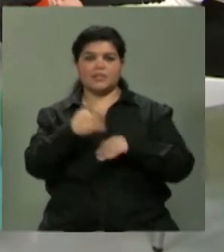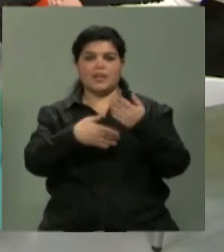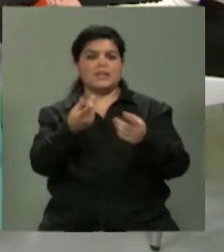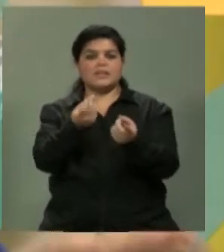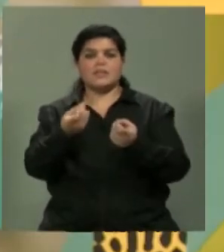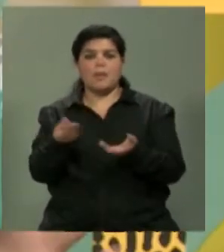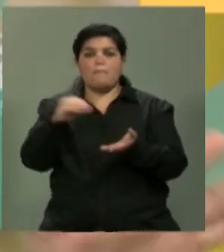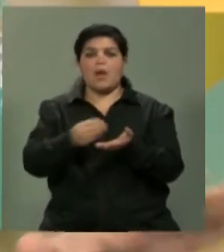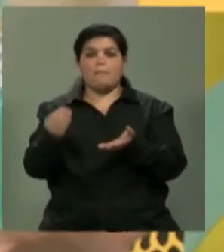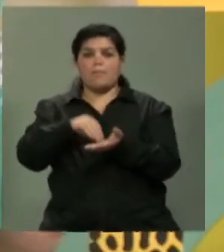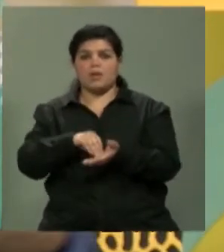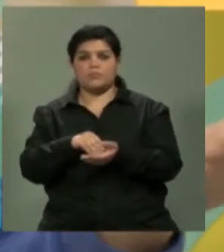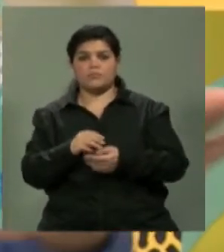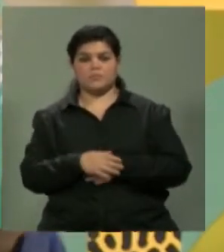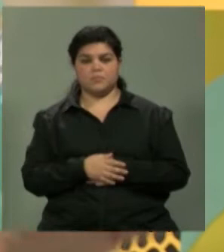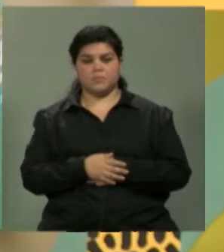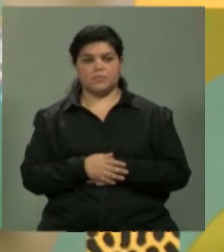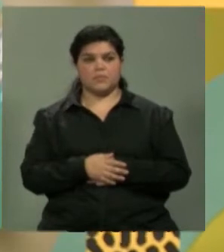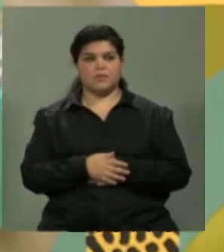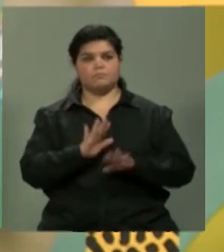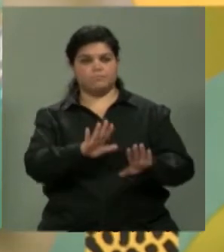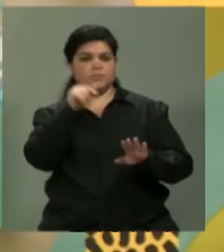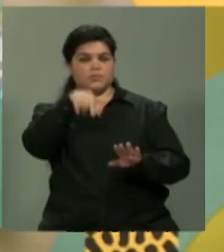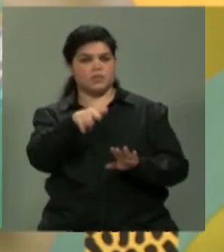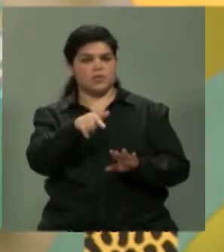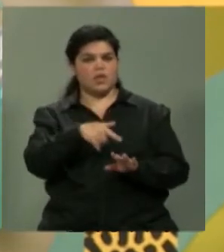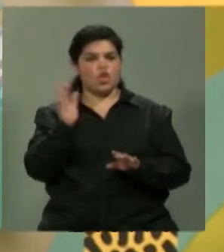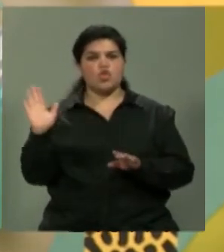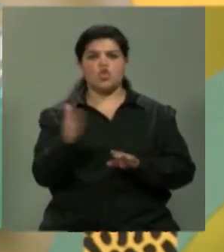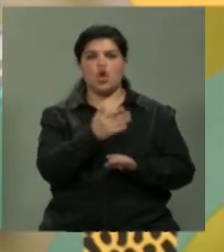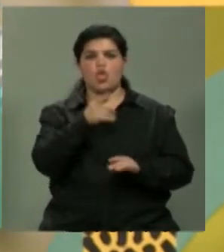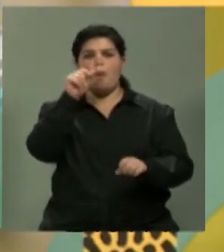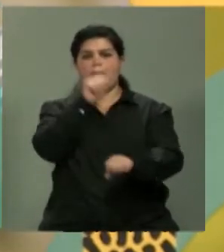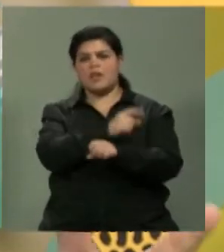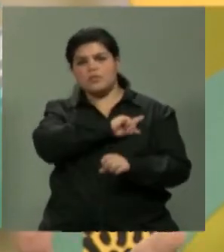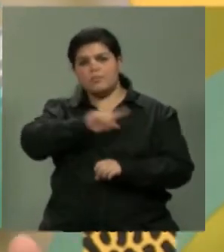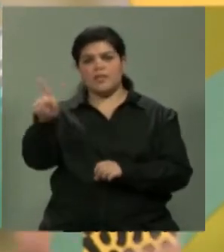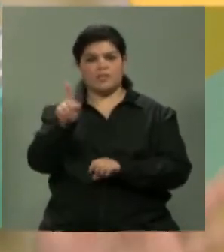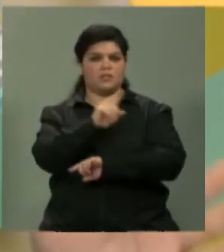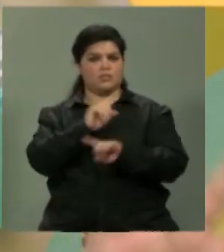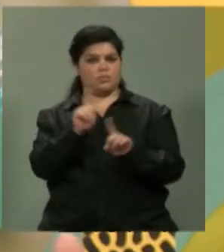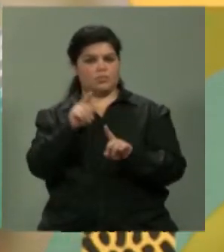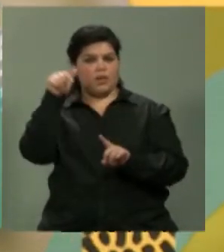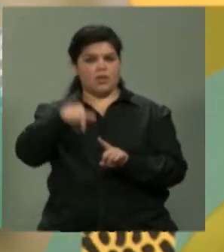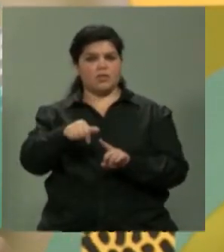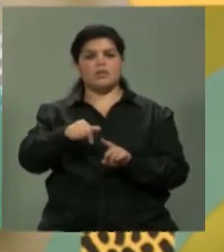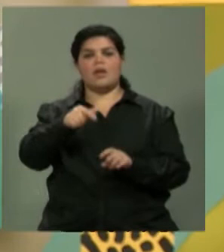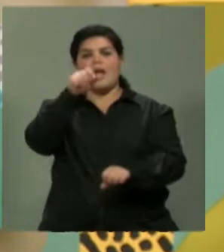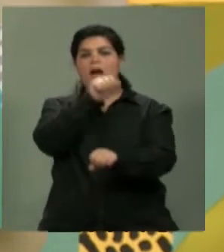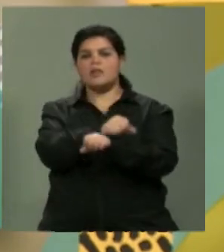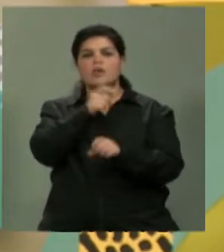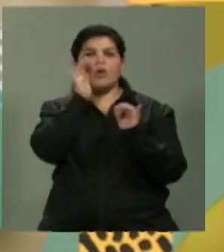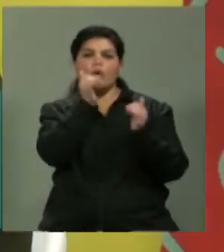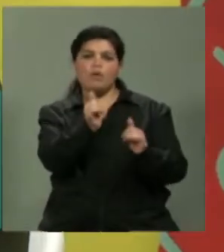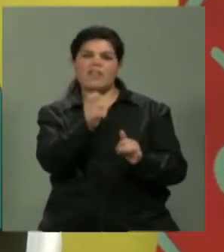usuarios. Que están mencionando, no es cierto que lo mencionaron ahí, que a todos los menores los quieran meter presos. Un sistema de penal juvenil solamente va a